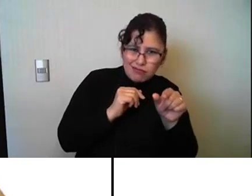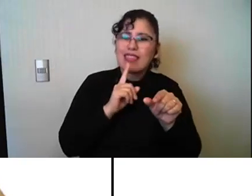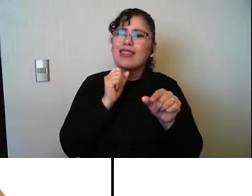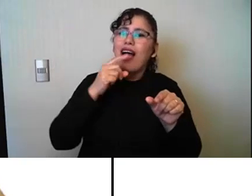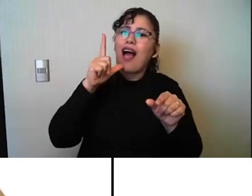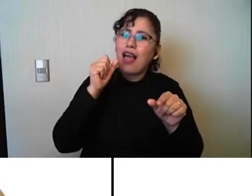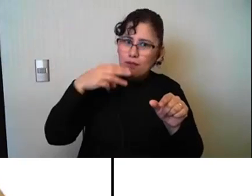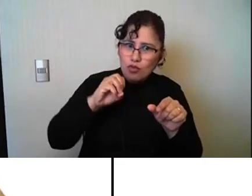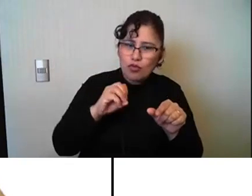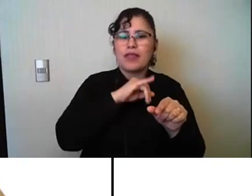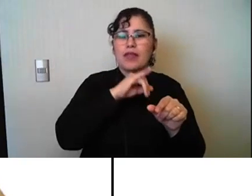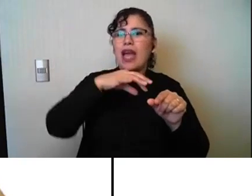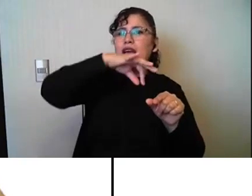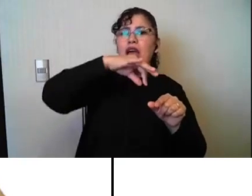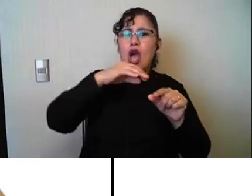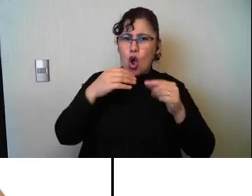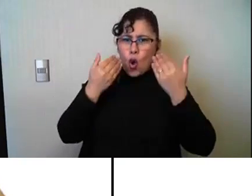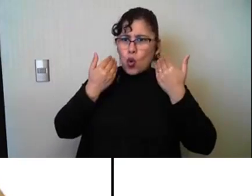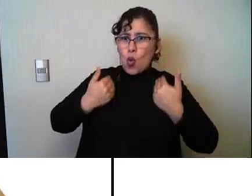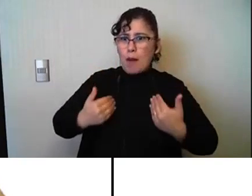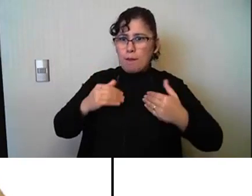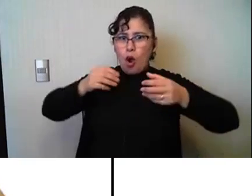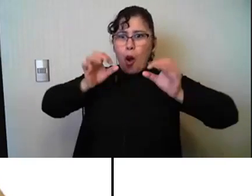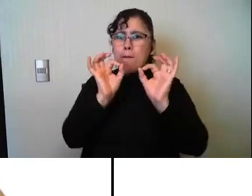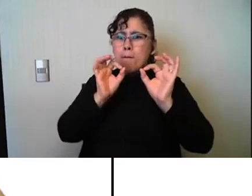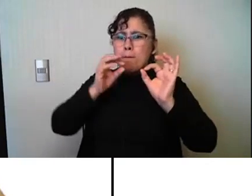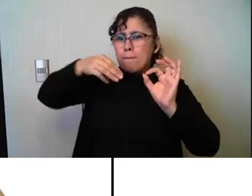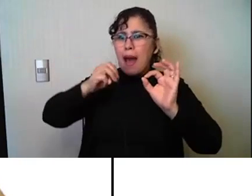cuerpo mamilar. Y aquí hay una vía que está marcada,